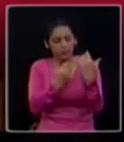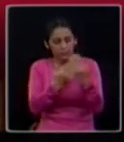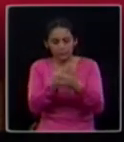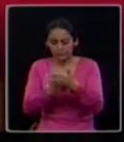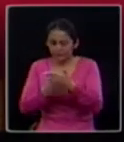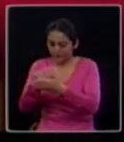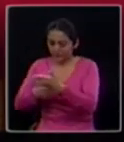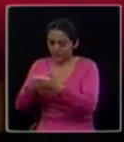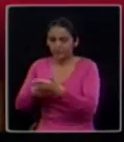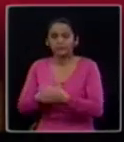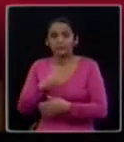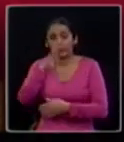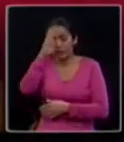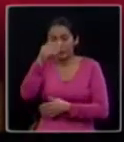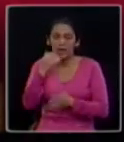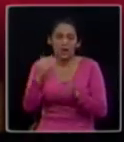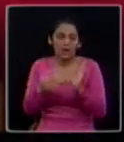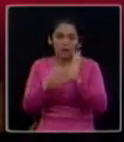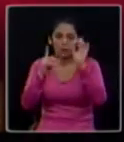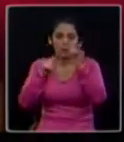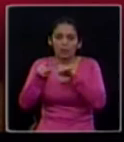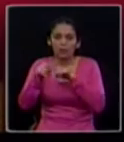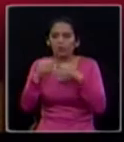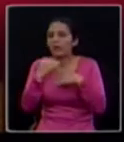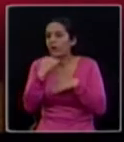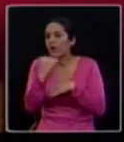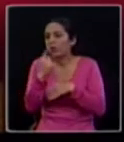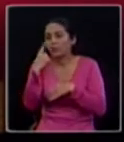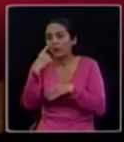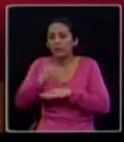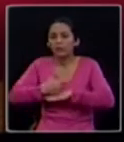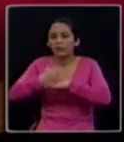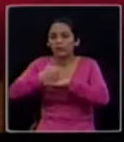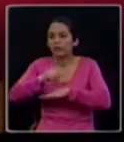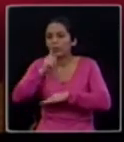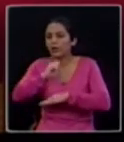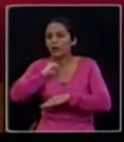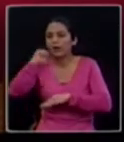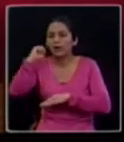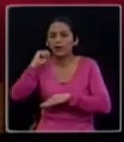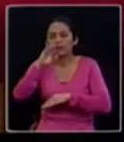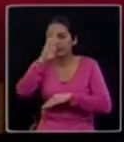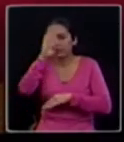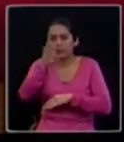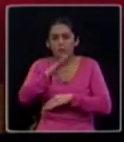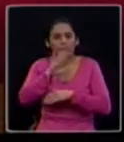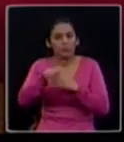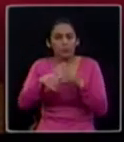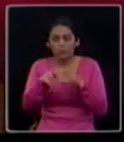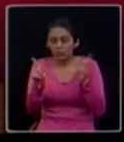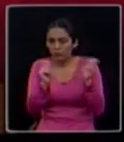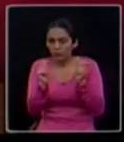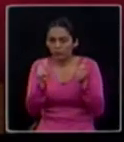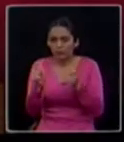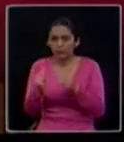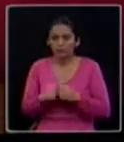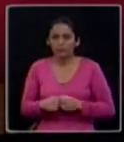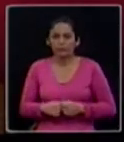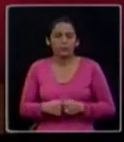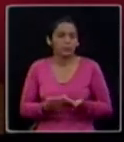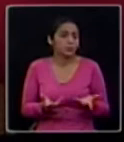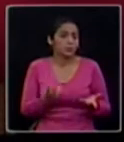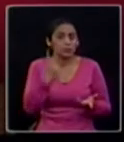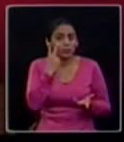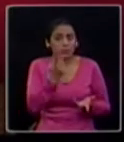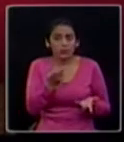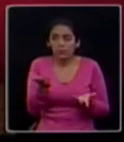concursos y todos los procesos siempre se desarrollan en atención a un reglamento. ¿Nunca hubo ningún inconveniente ni se dieron cuenta de nada de Carlos Polit?